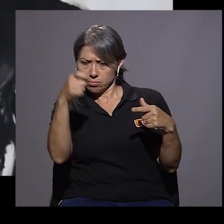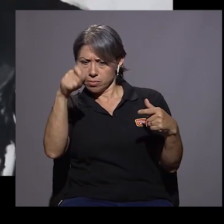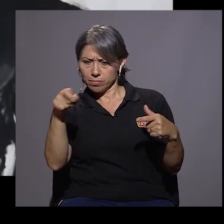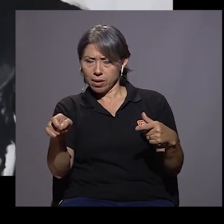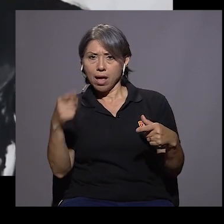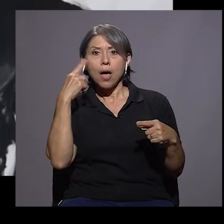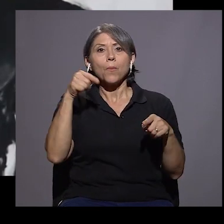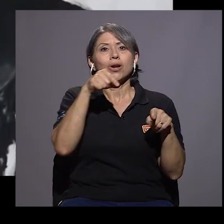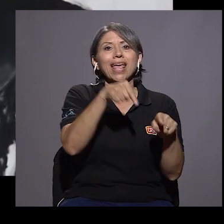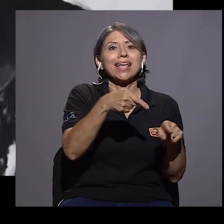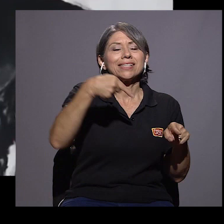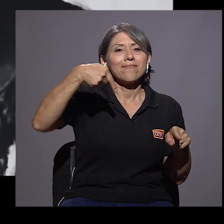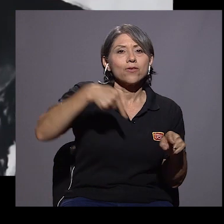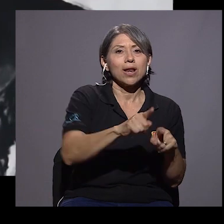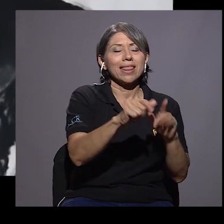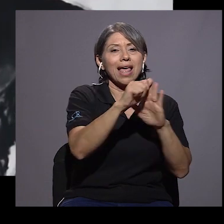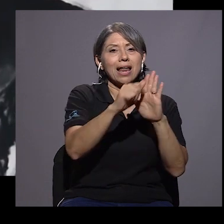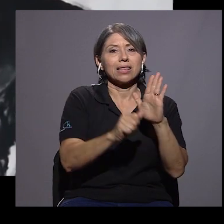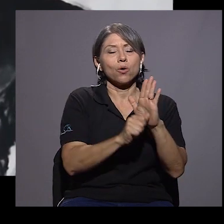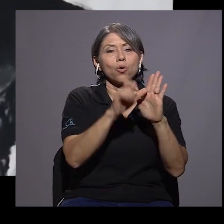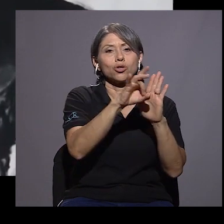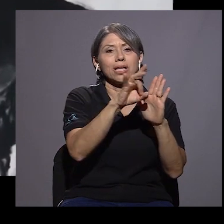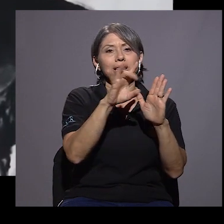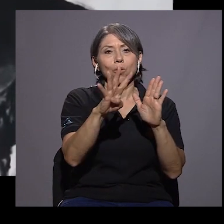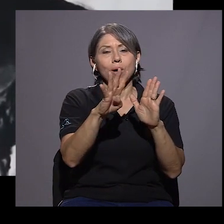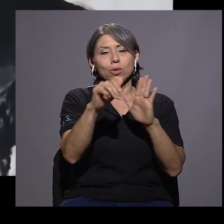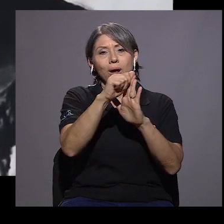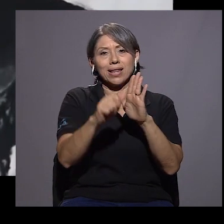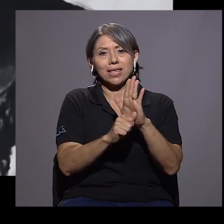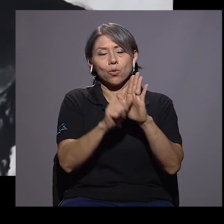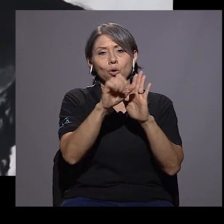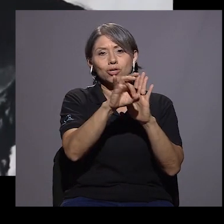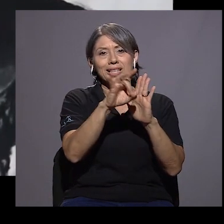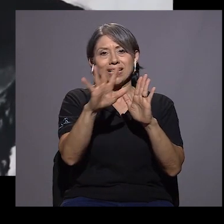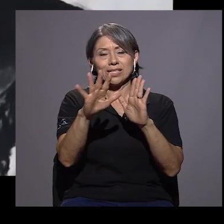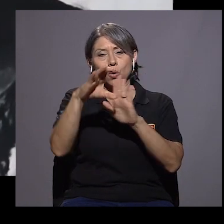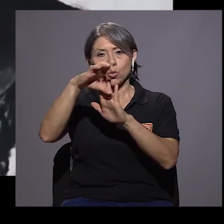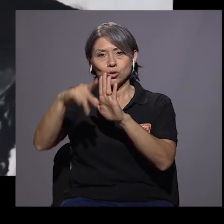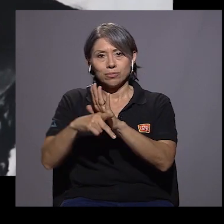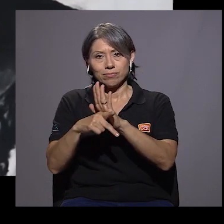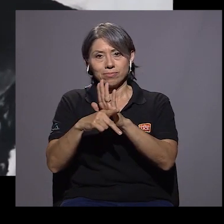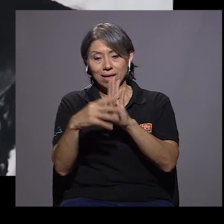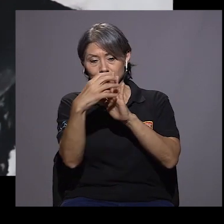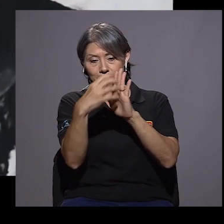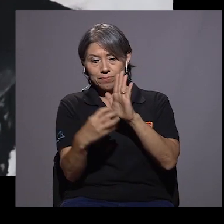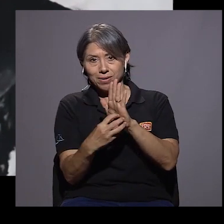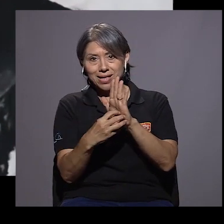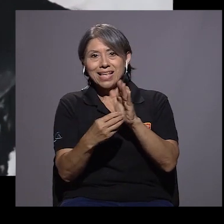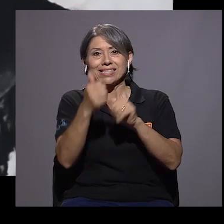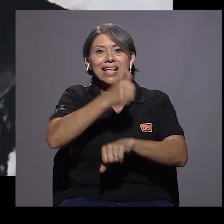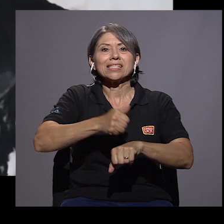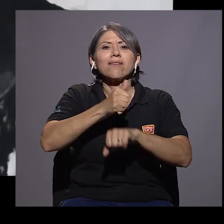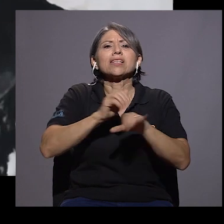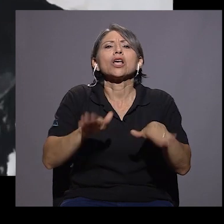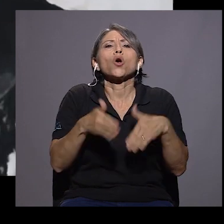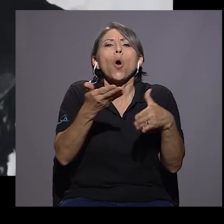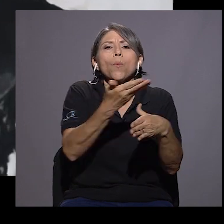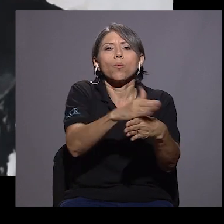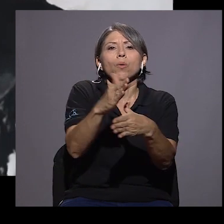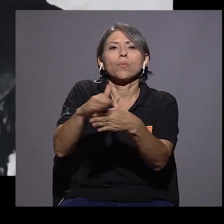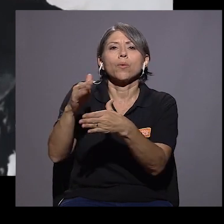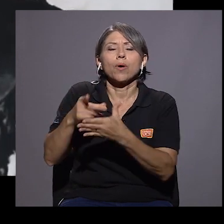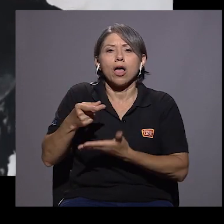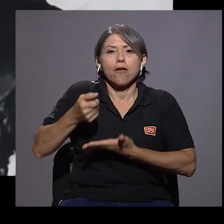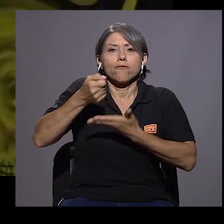este violenta el artículo 84 y 85 de la Constitución Política, en los cuales se establece la repartición del Fondo Especial para